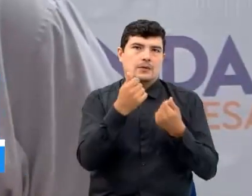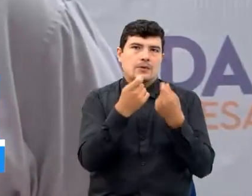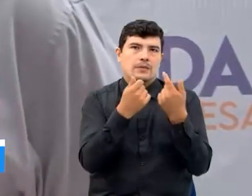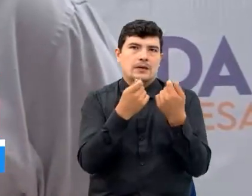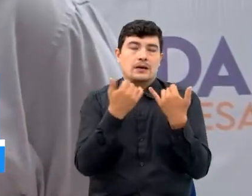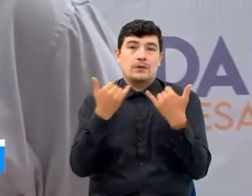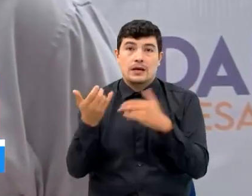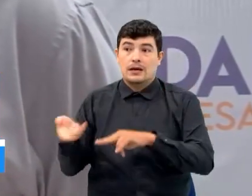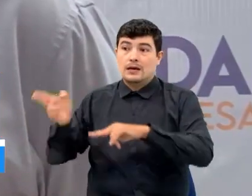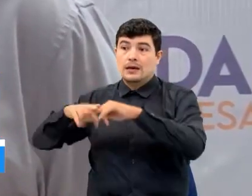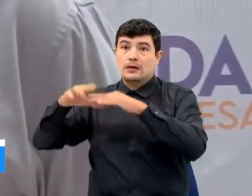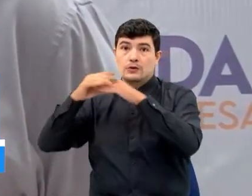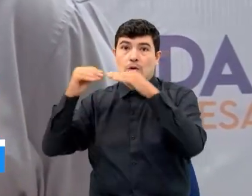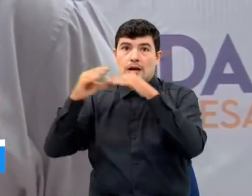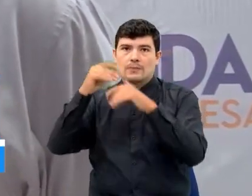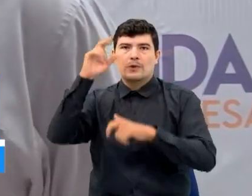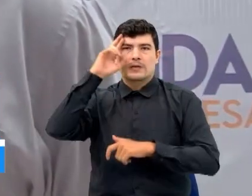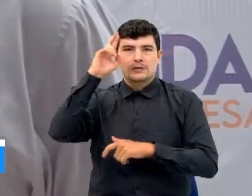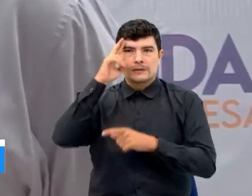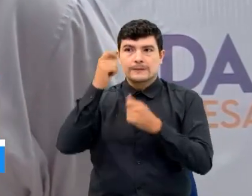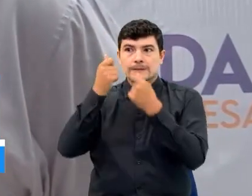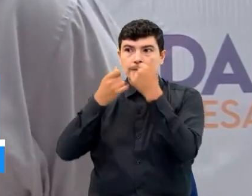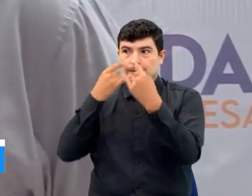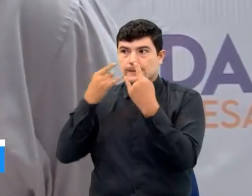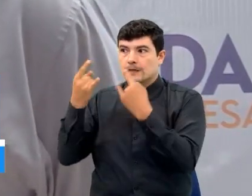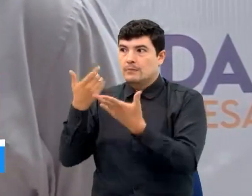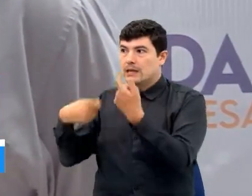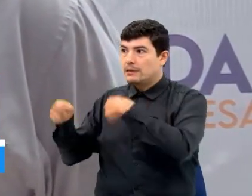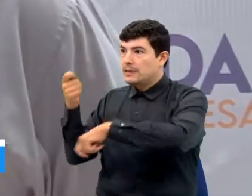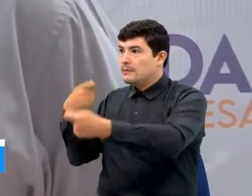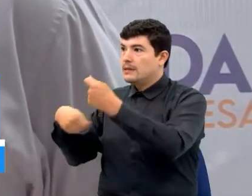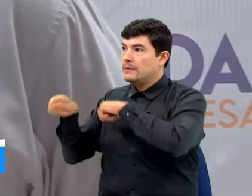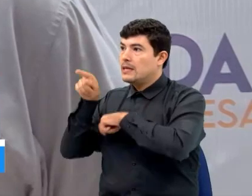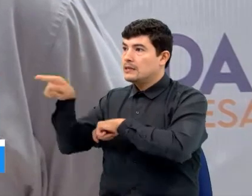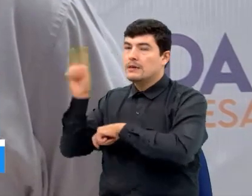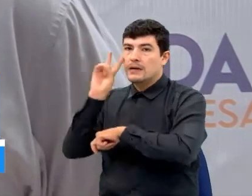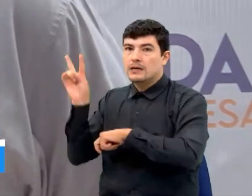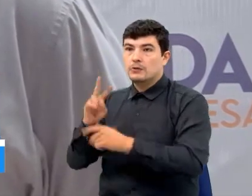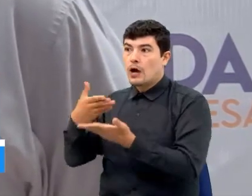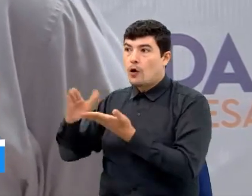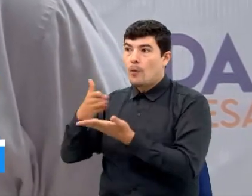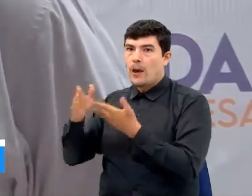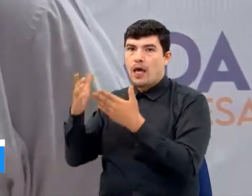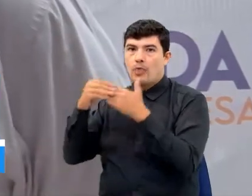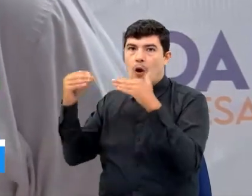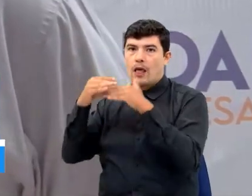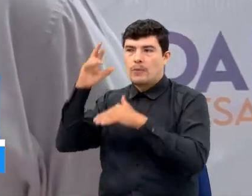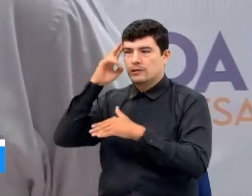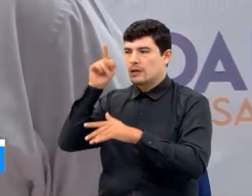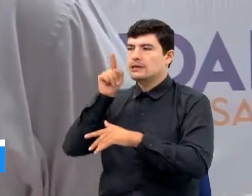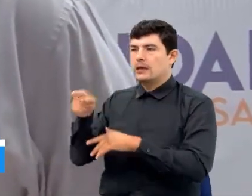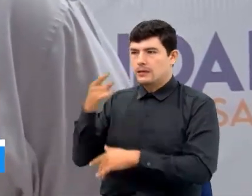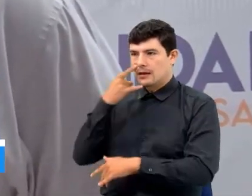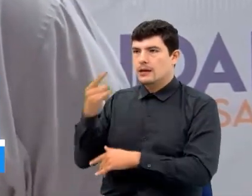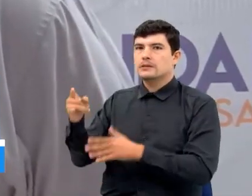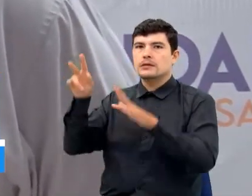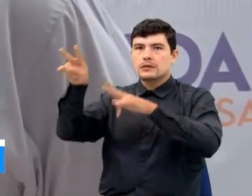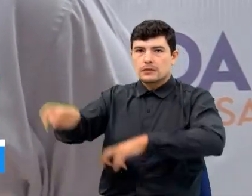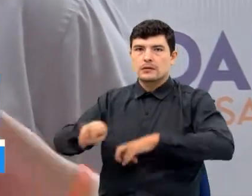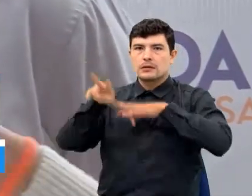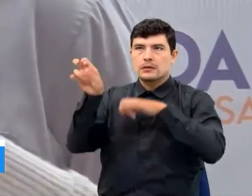que ha afectado en los precios de todos, La baja productividad que tenemos a nivel mundial de alimentos, pero